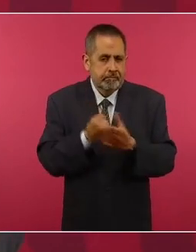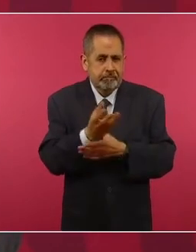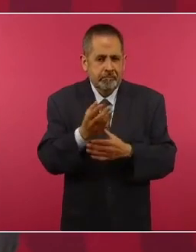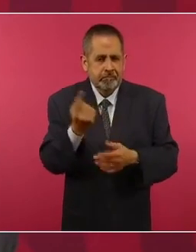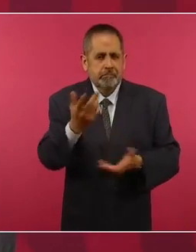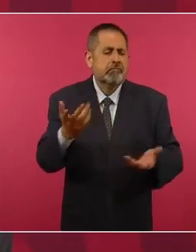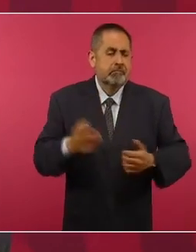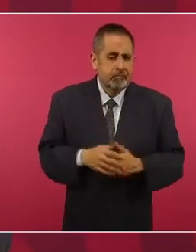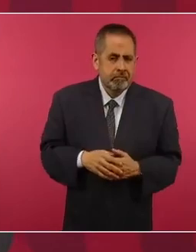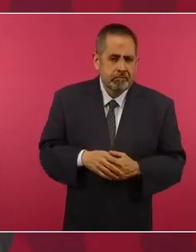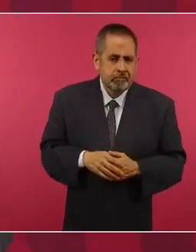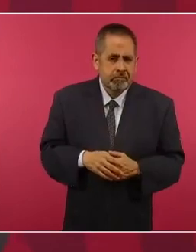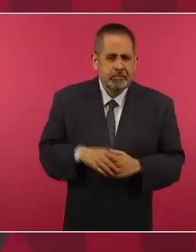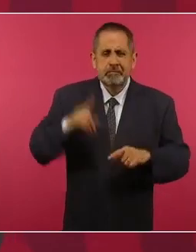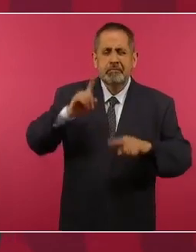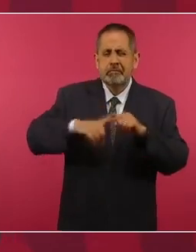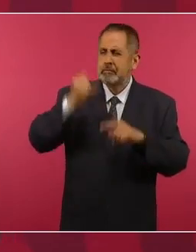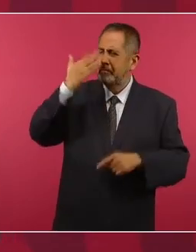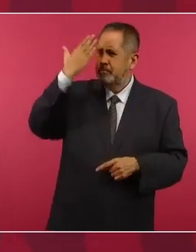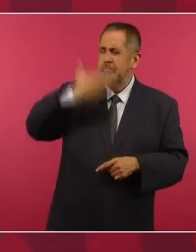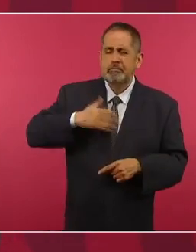¿qué? ¿Quién queda mal?